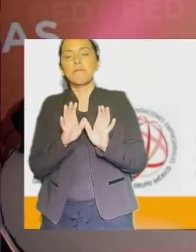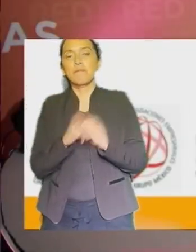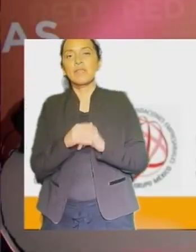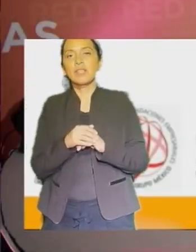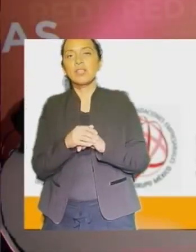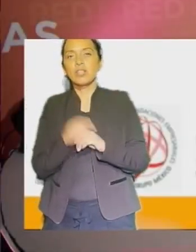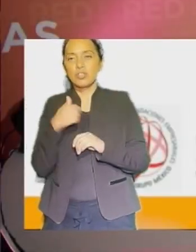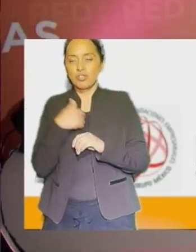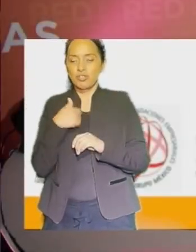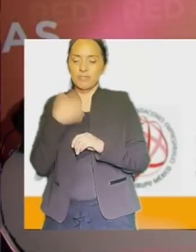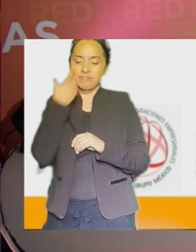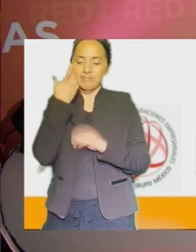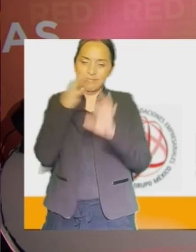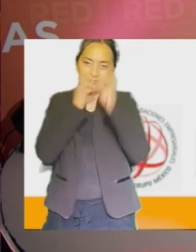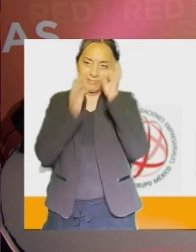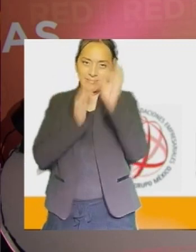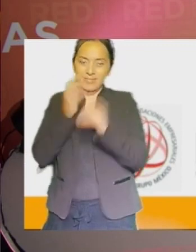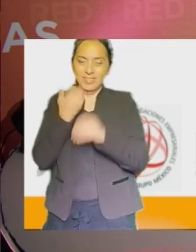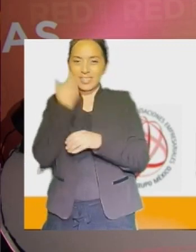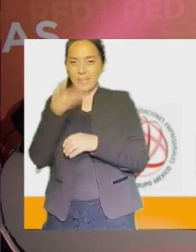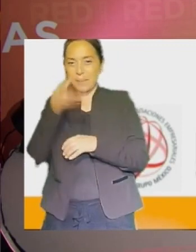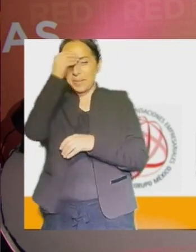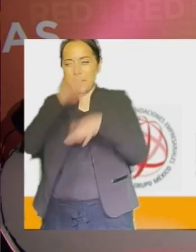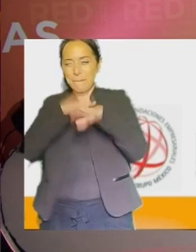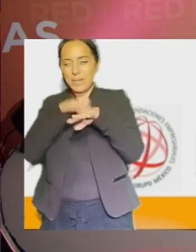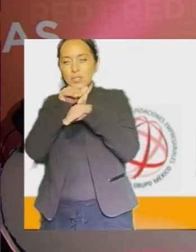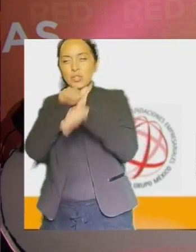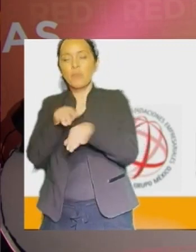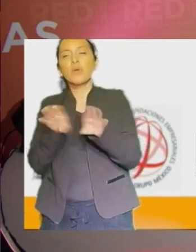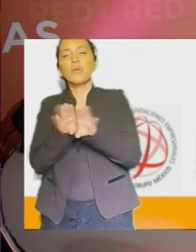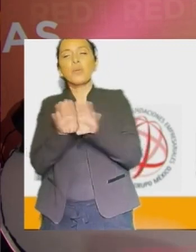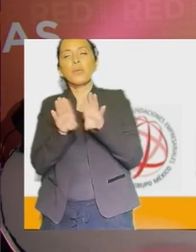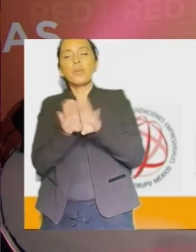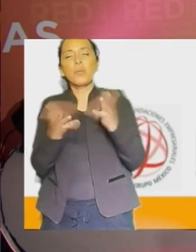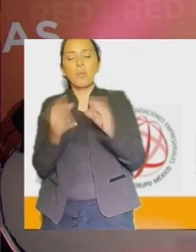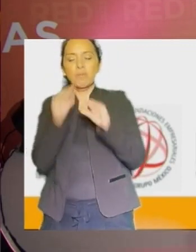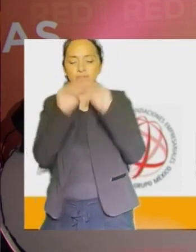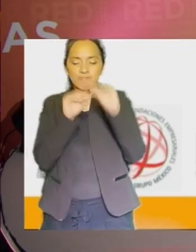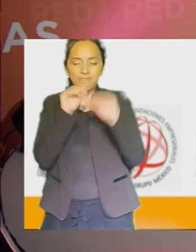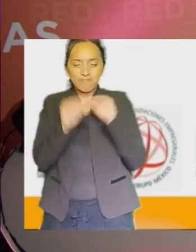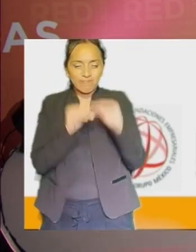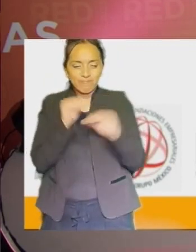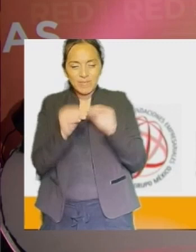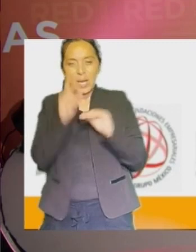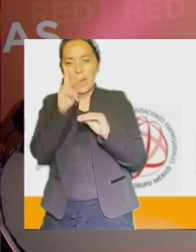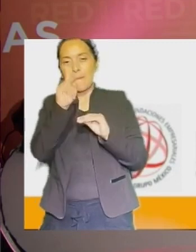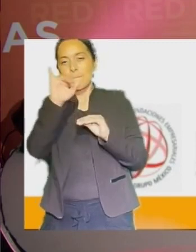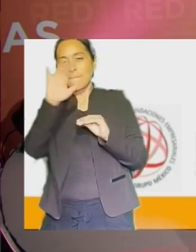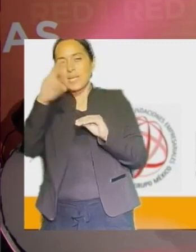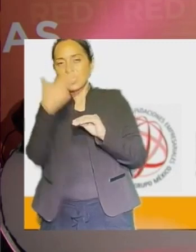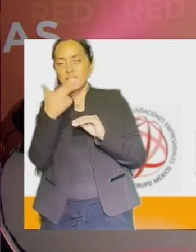voy a echar el gol, que si quieren aprender más acerca de cómo armar un pitch, cómo acceder a recursos de cooperación